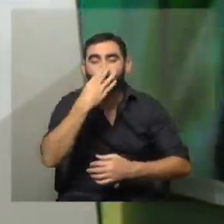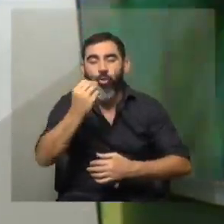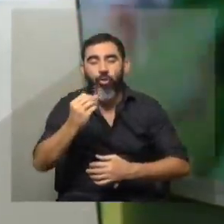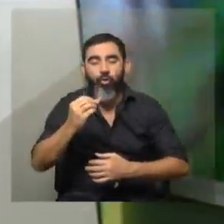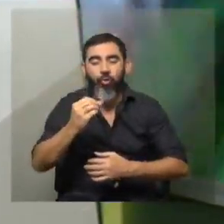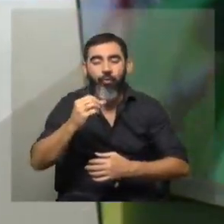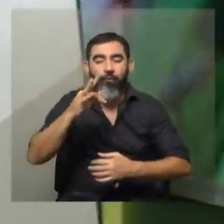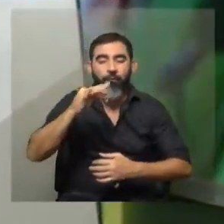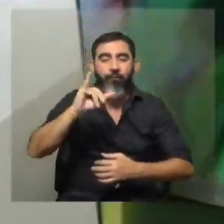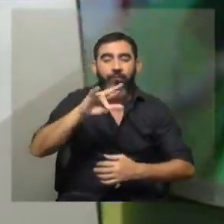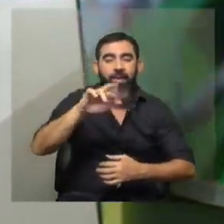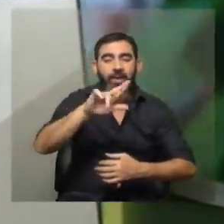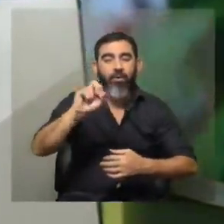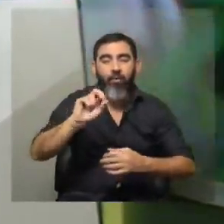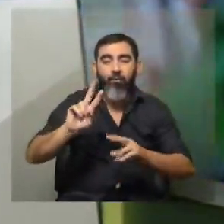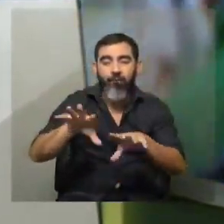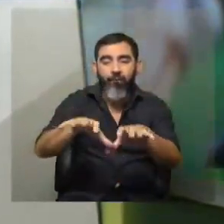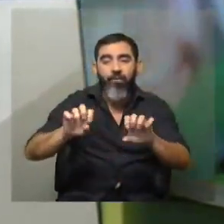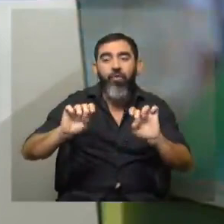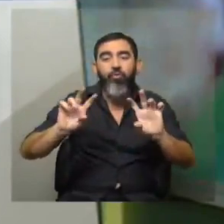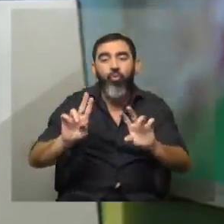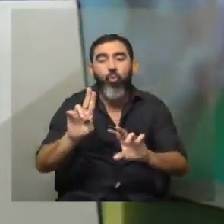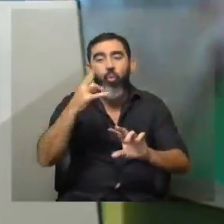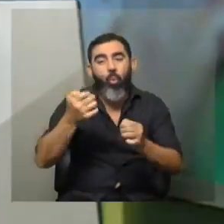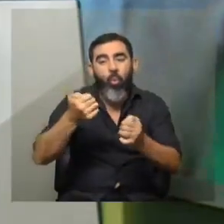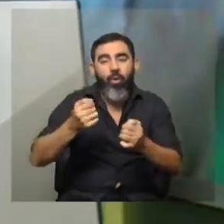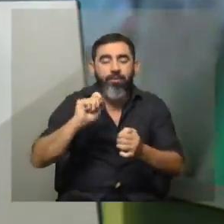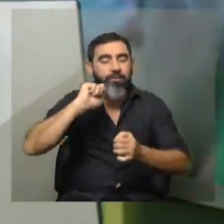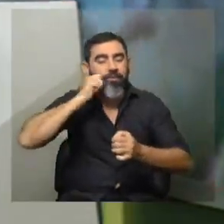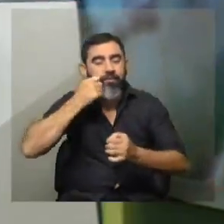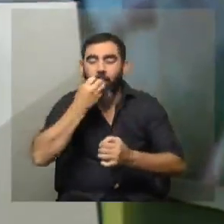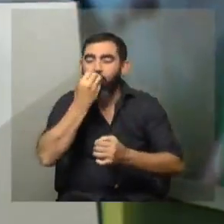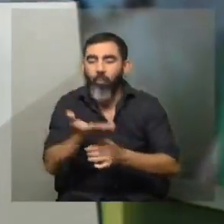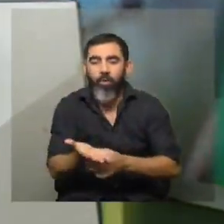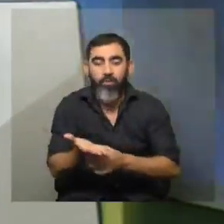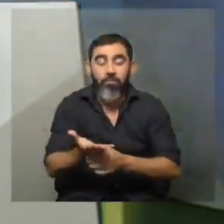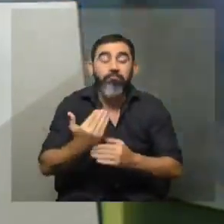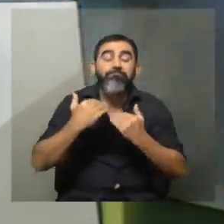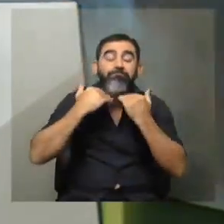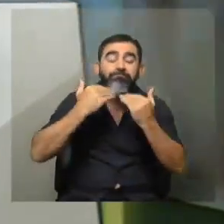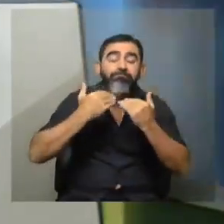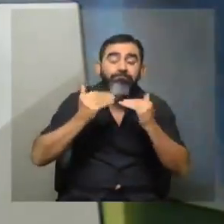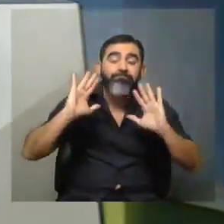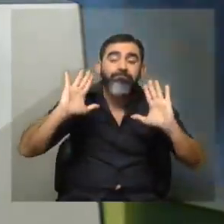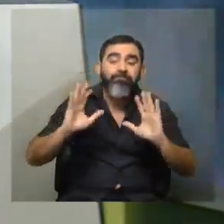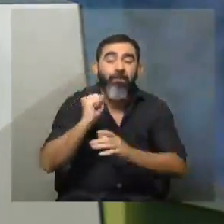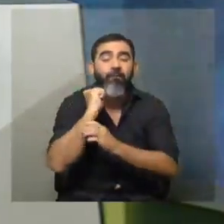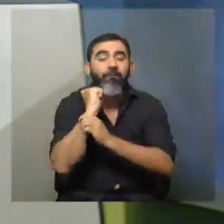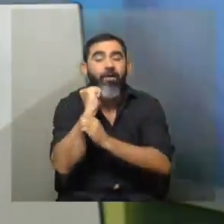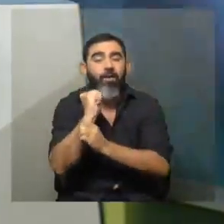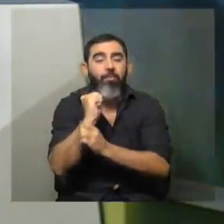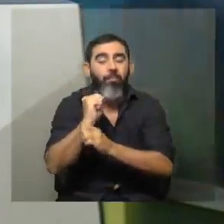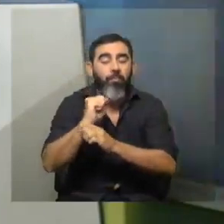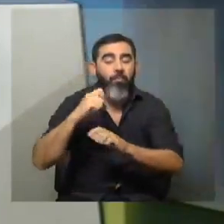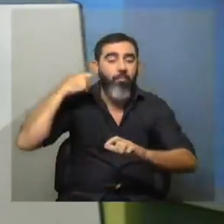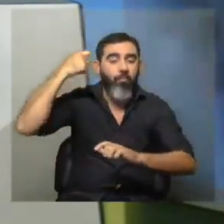casi exclusivo del territorio uruguayo, es tierno y encantador. Quién sabe si hubiera saltado a la pantalla